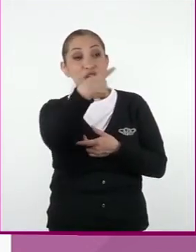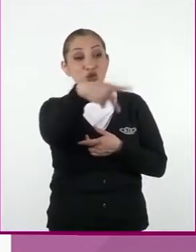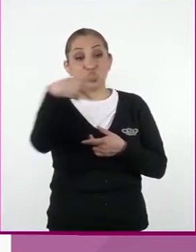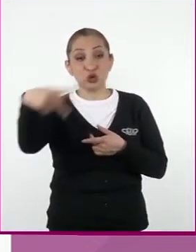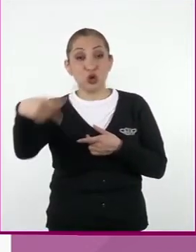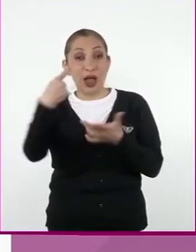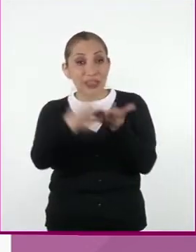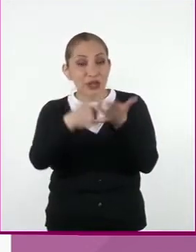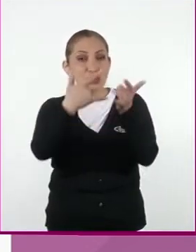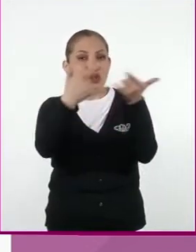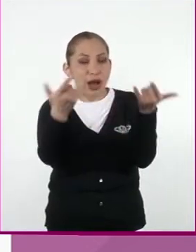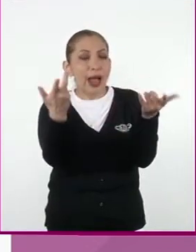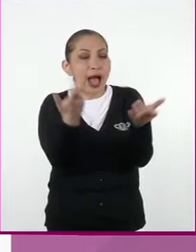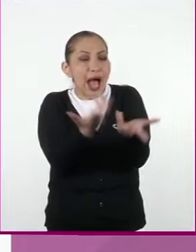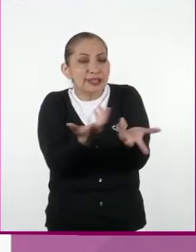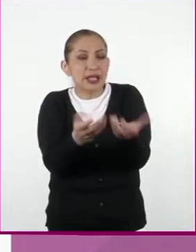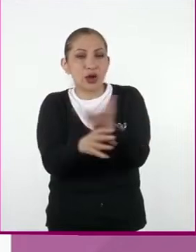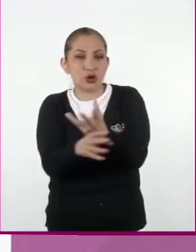diferente dentro de la historia.